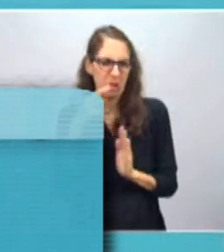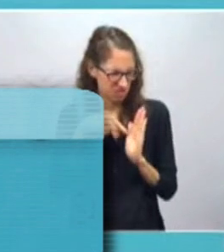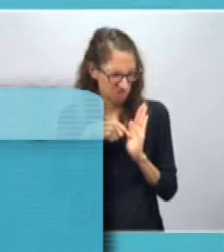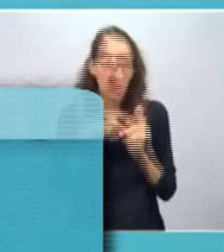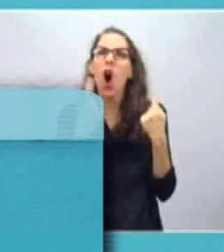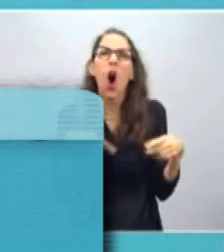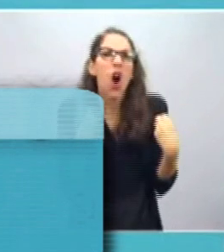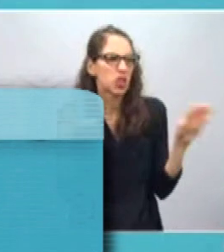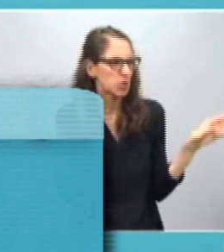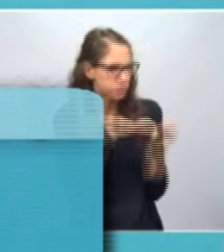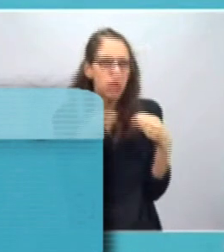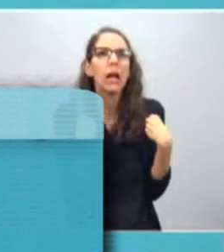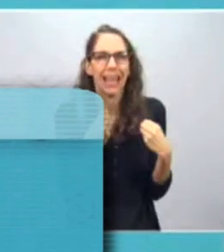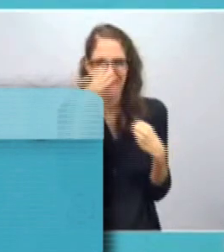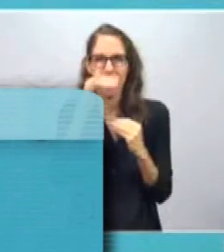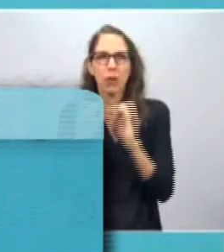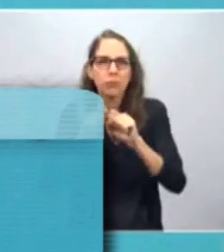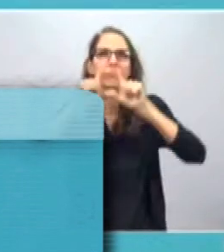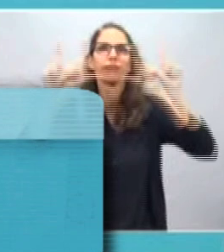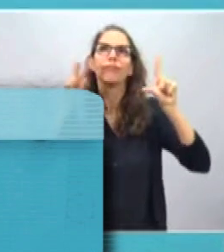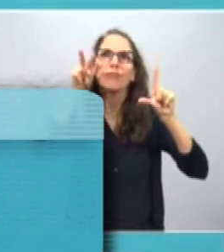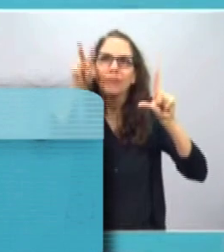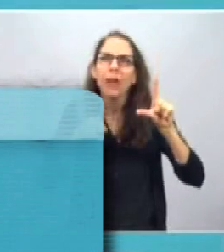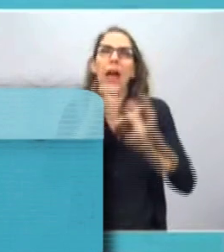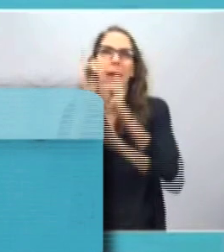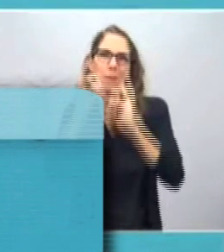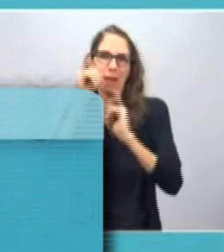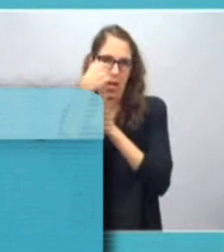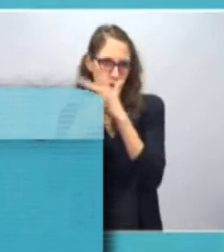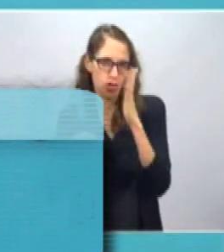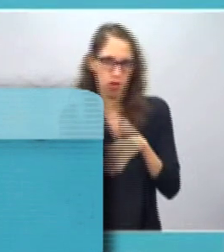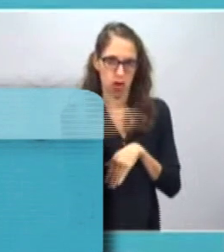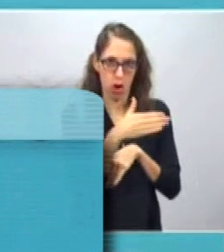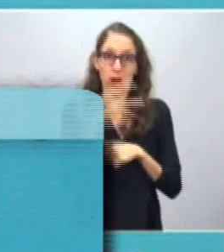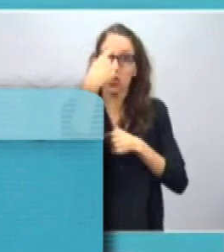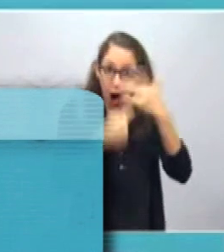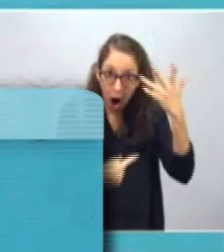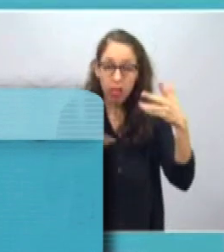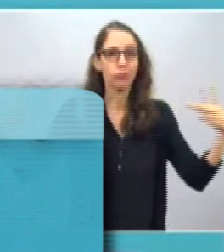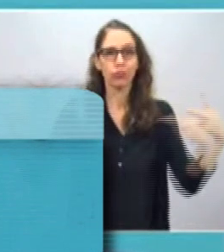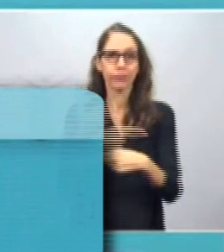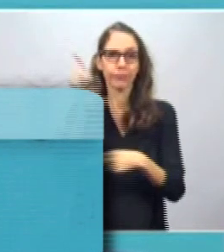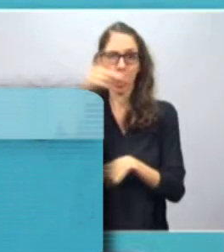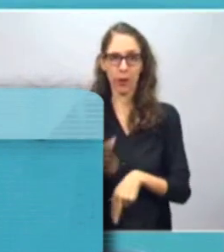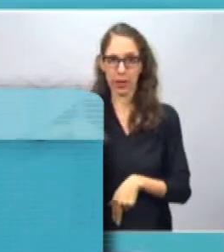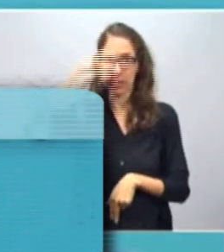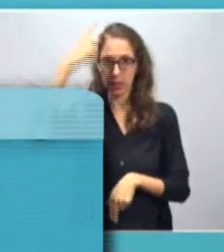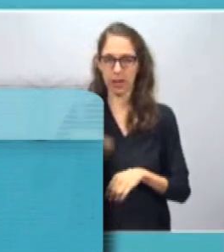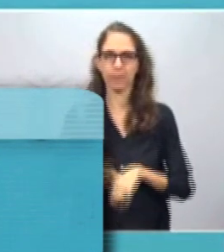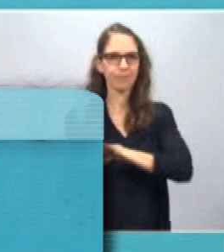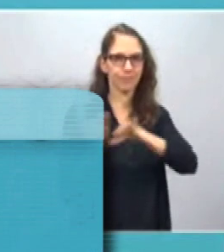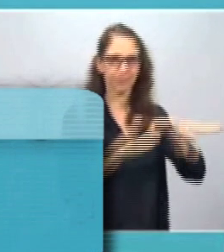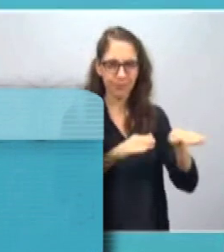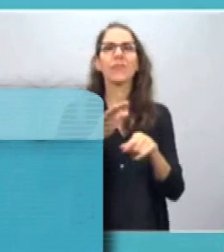información totalmente detallada con cada uno de los renglones que nos ha cortado el Gobierno Nacional. En segundo lugar, las obras